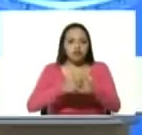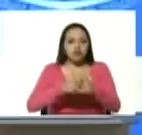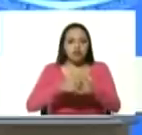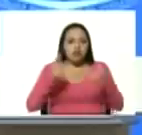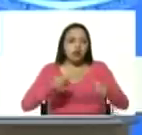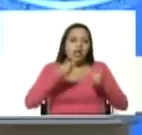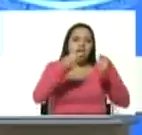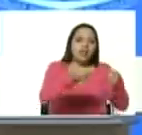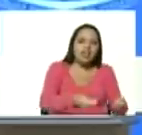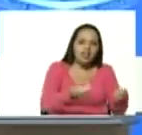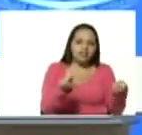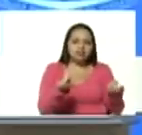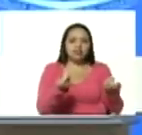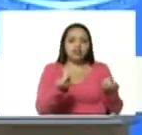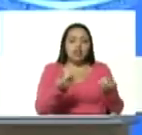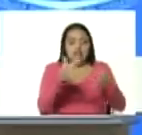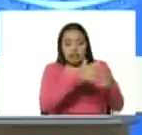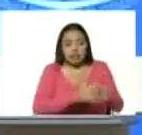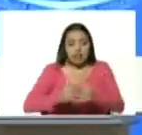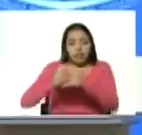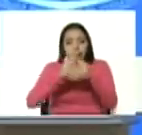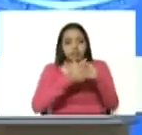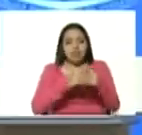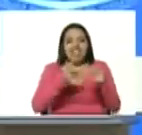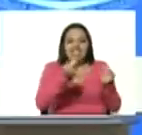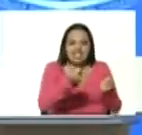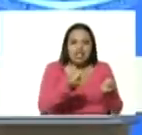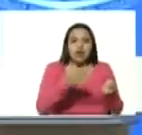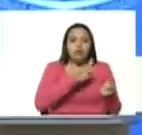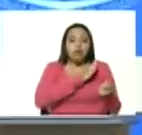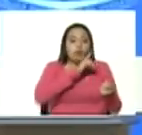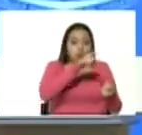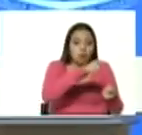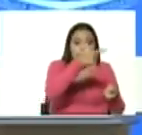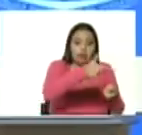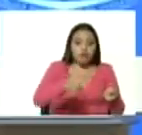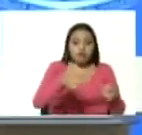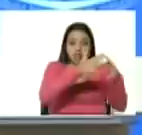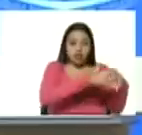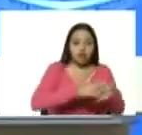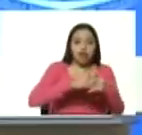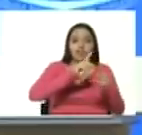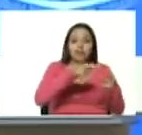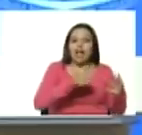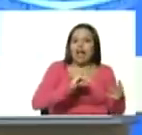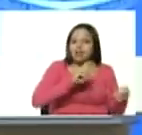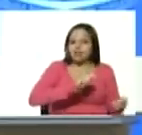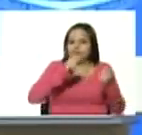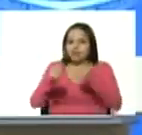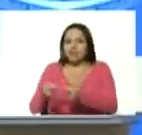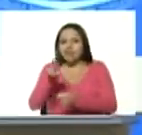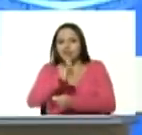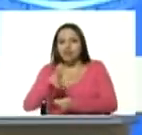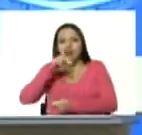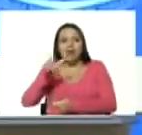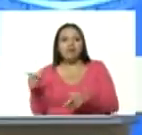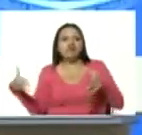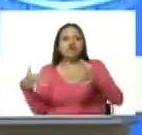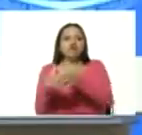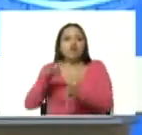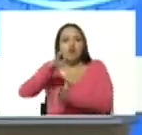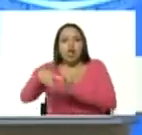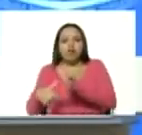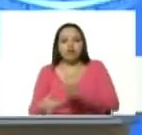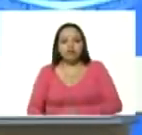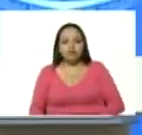contribuyentes norteamericanos y norteamericanas. Y ese dinero que les pertenece a ellos ha sido malversado por esta cueva de ladrones. Veamos